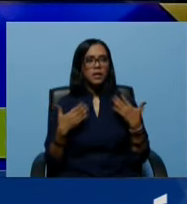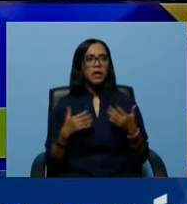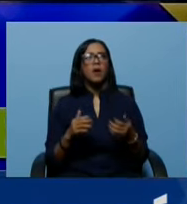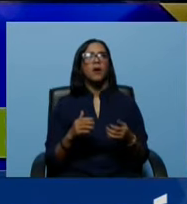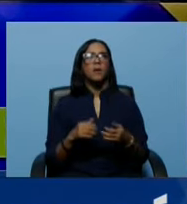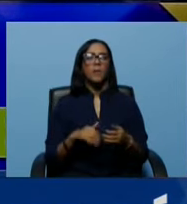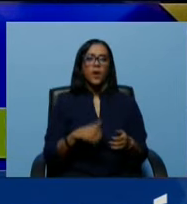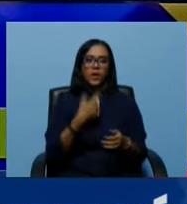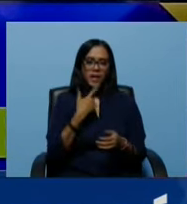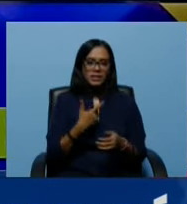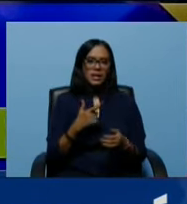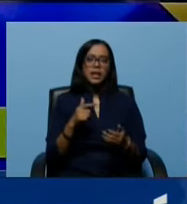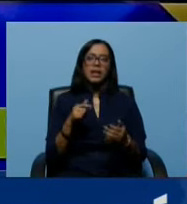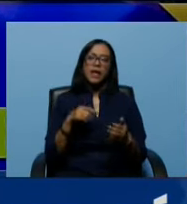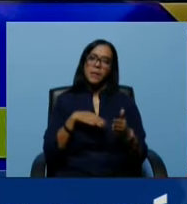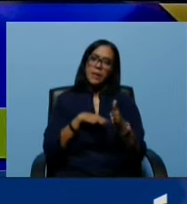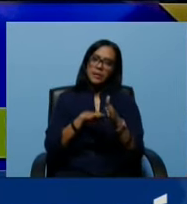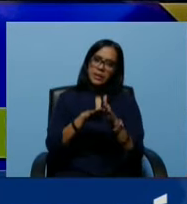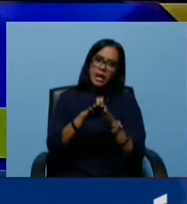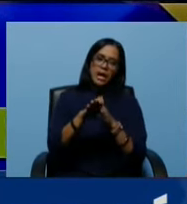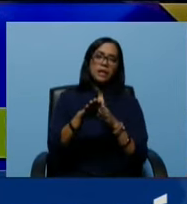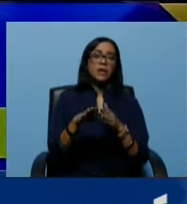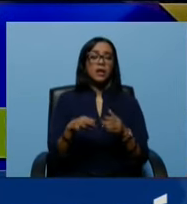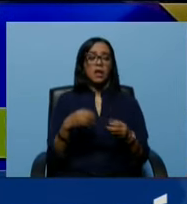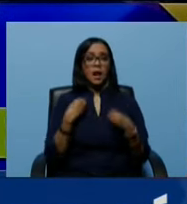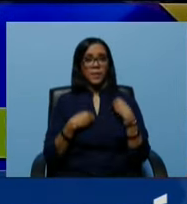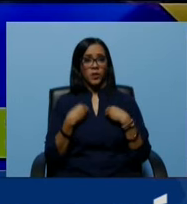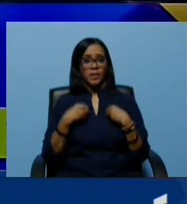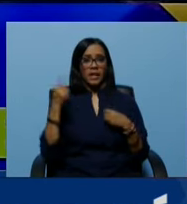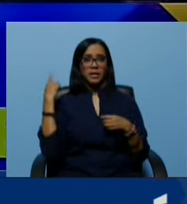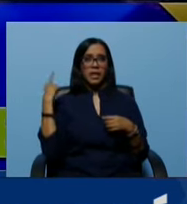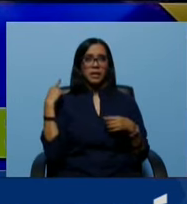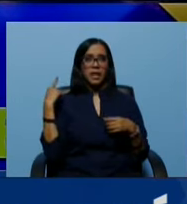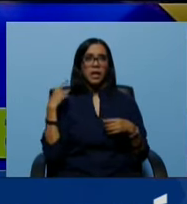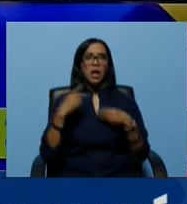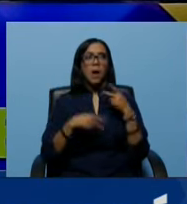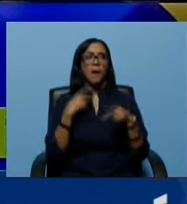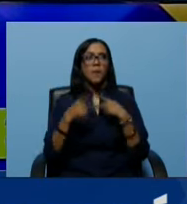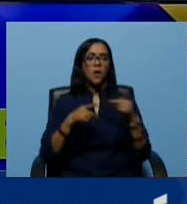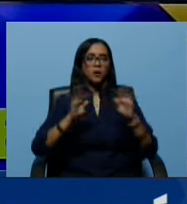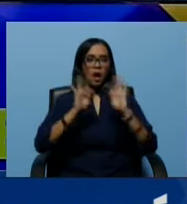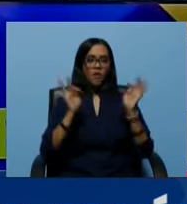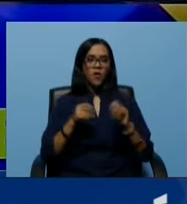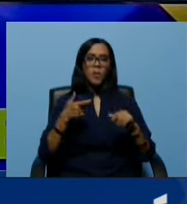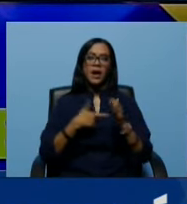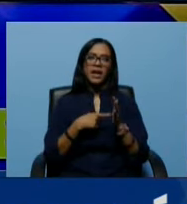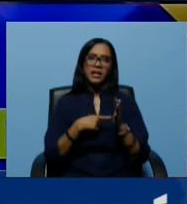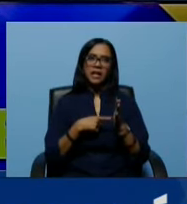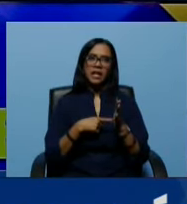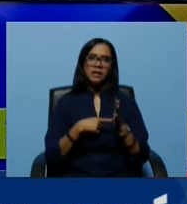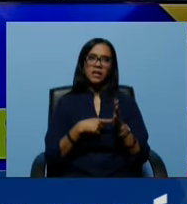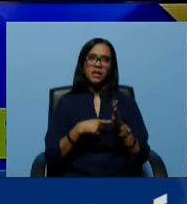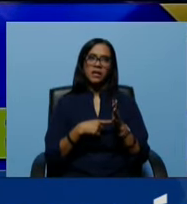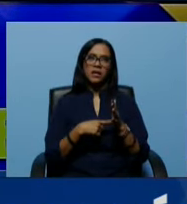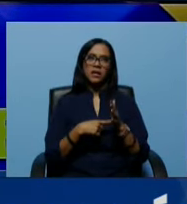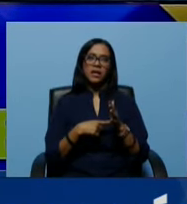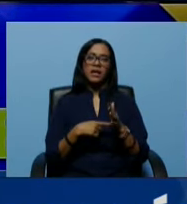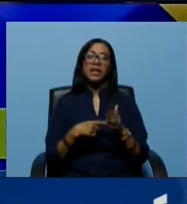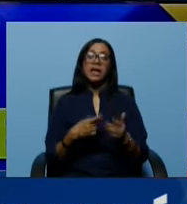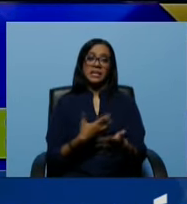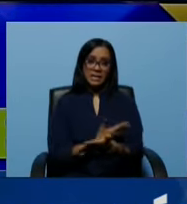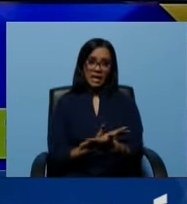poder decir al pasar del tiempo, las angustias de ayer, producto de un modelo rentista que desangraba al